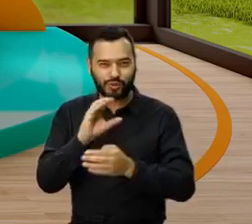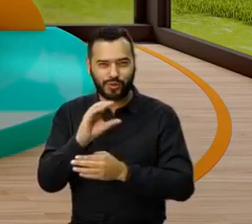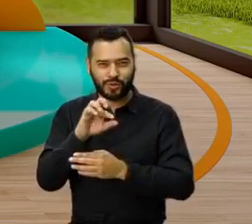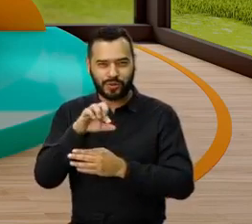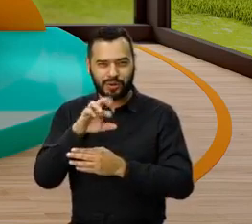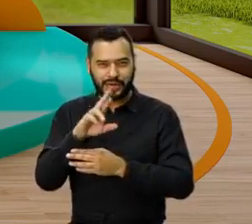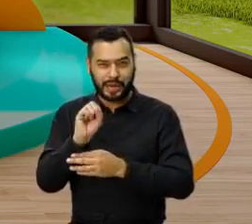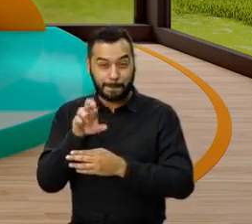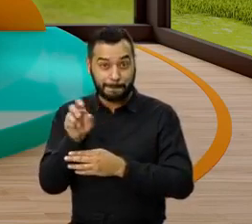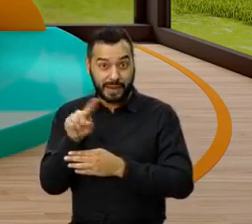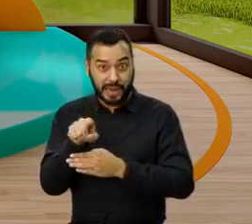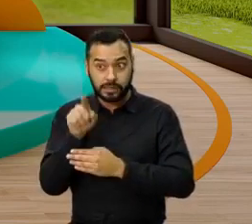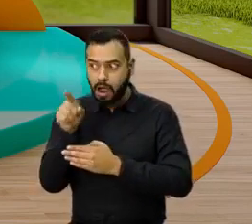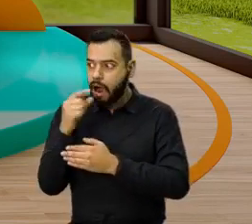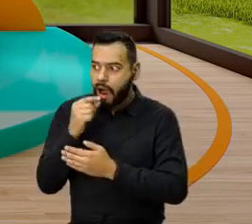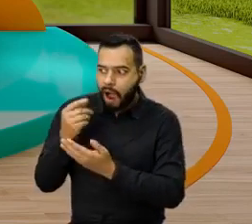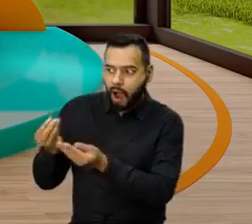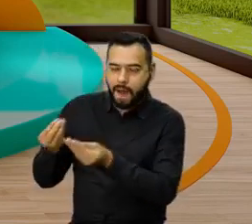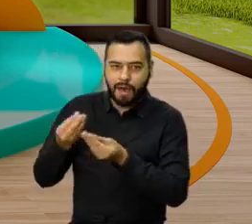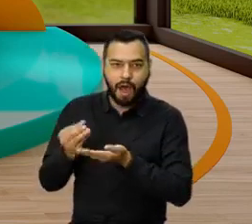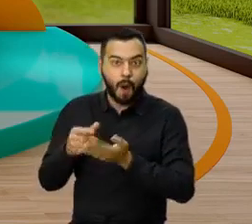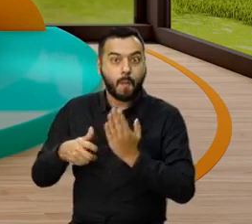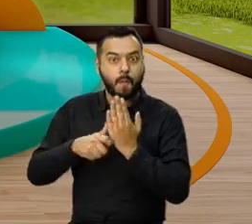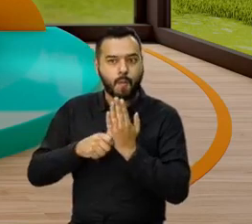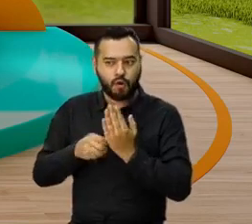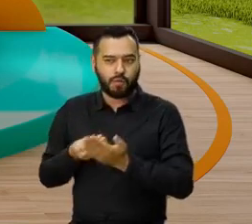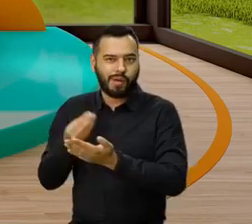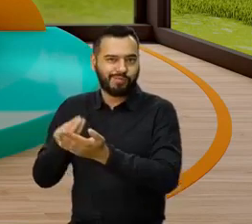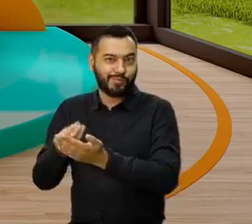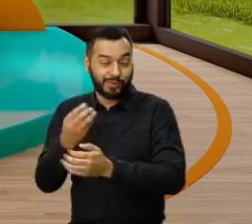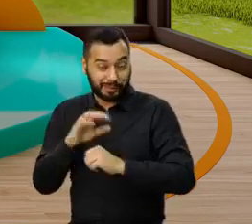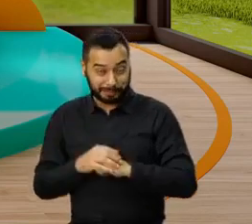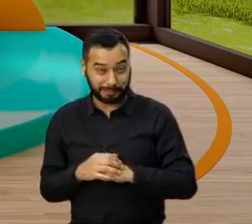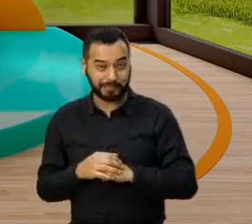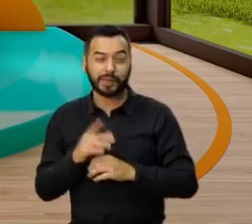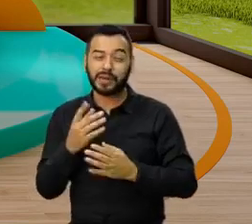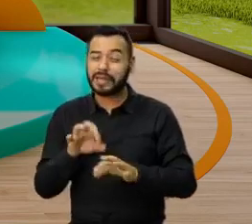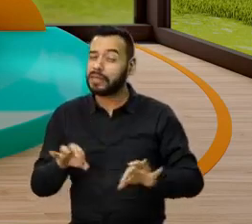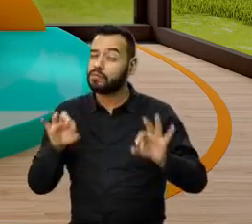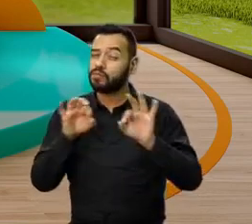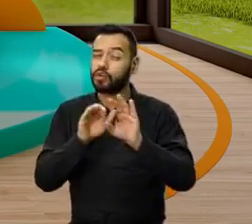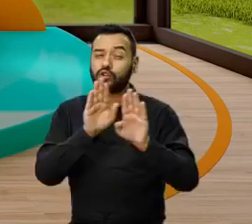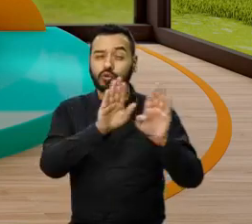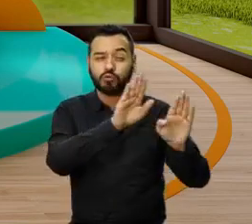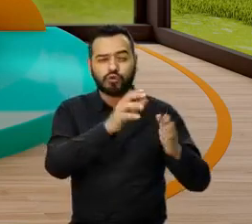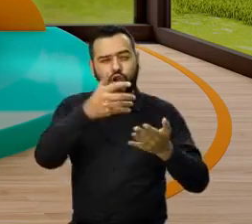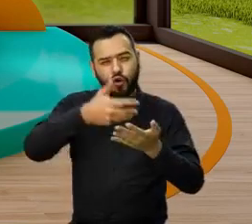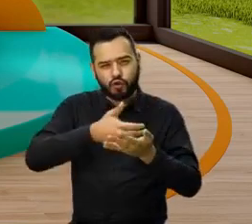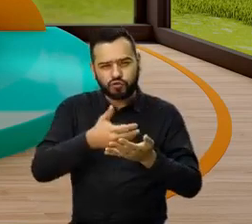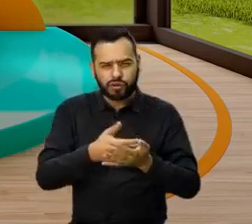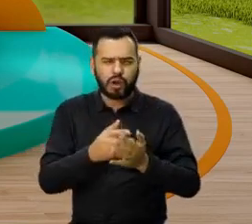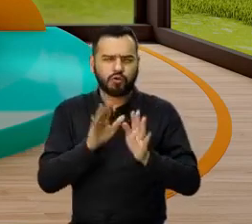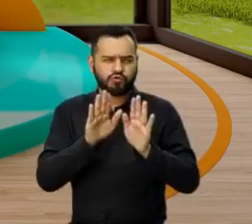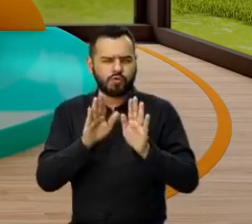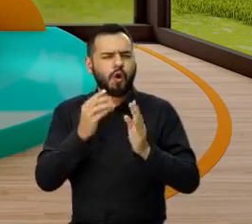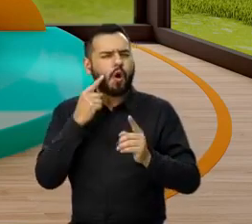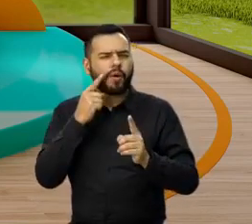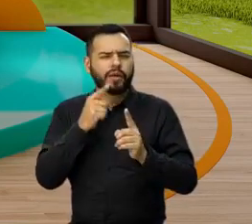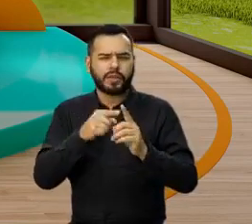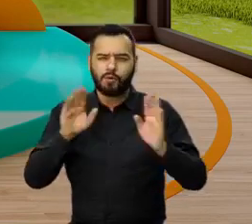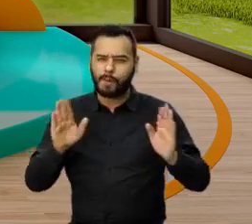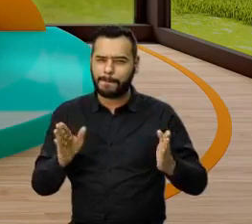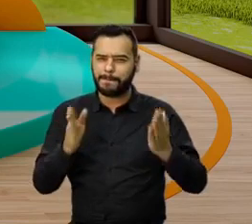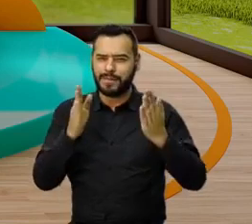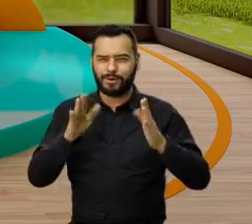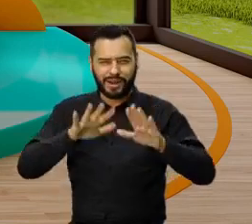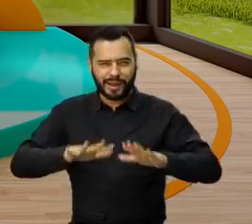les aplican condiciones para nosotros de verdad es muy importante conocer sus opiniones y sugerencias para poder mejorar todo